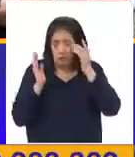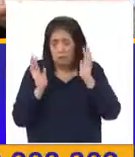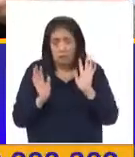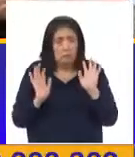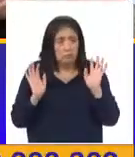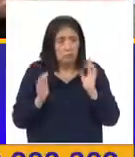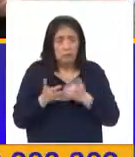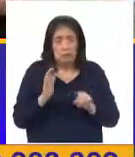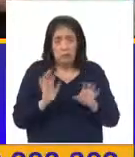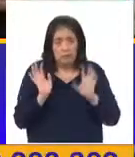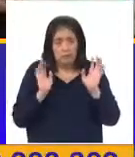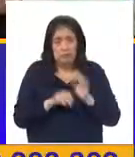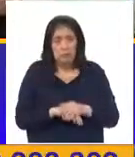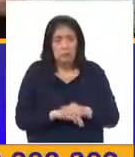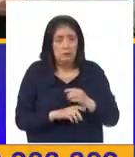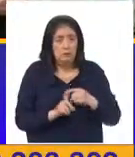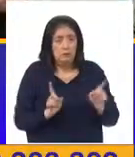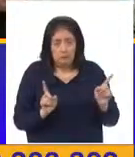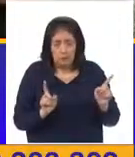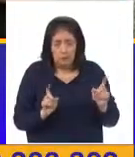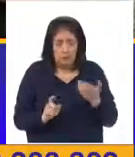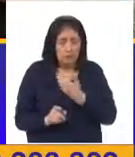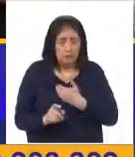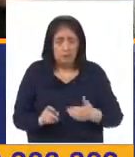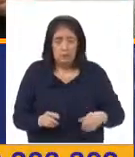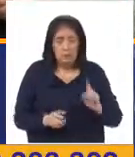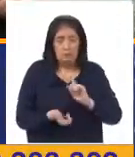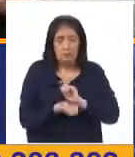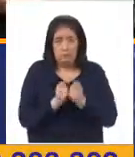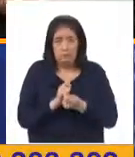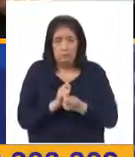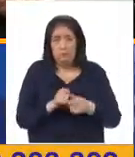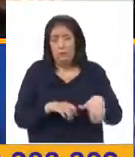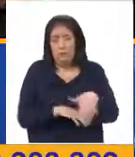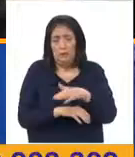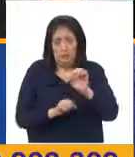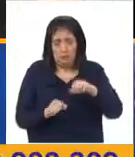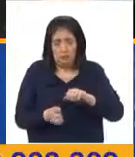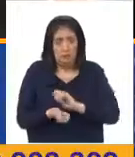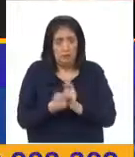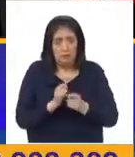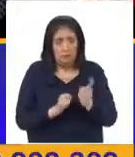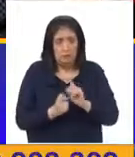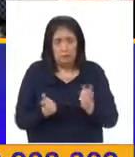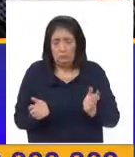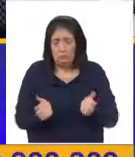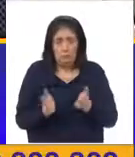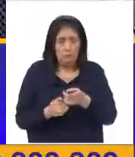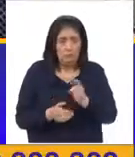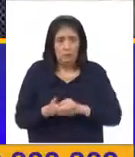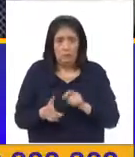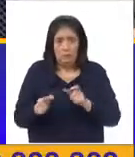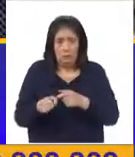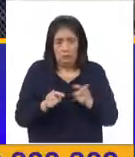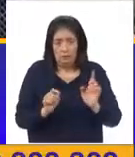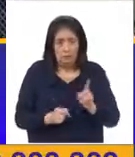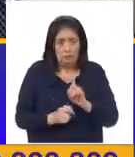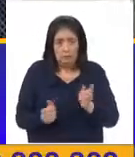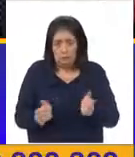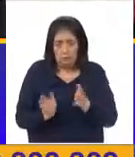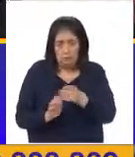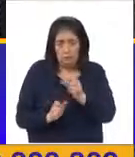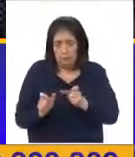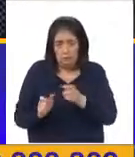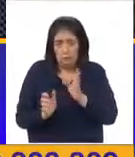No sé lo que harán. Pero si el presidente no cambia, la calle lo va a cambiar. No provoquen al pueblo. Ese es el tema. No provoquen al